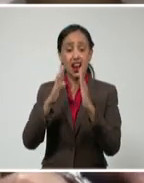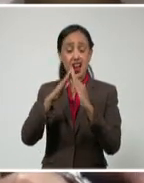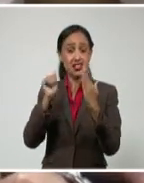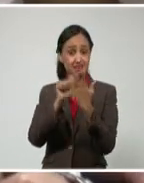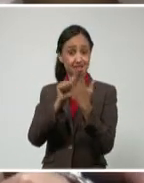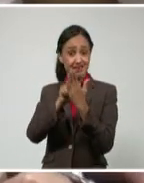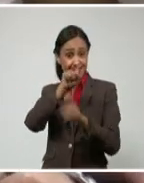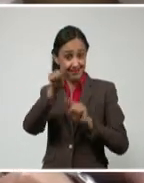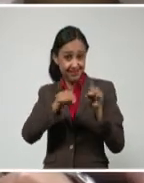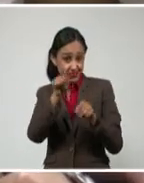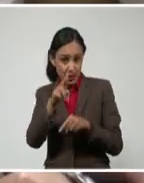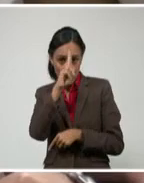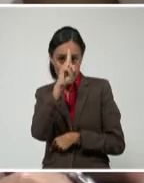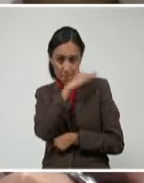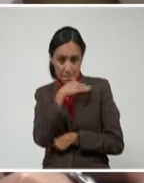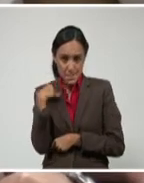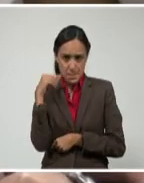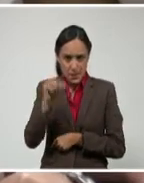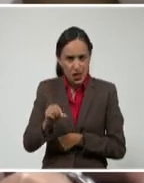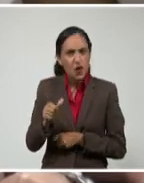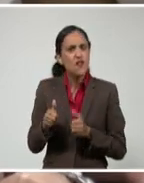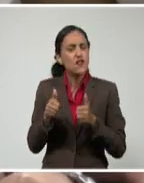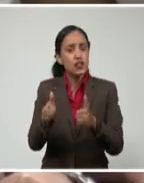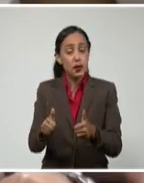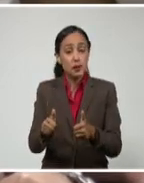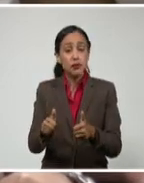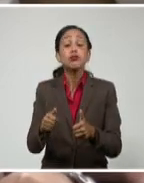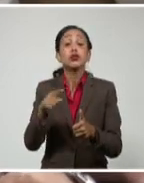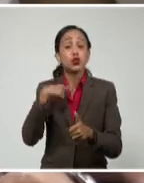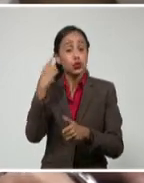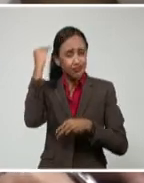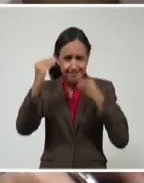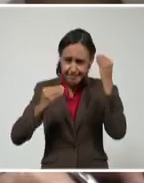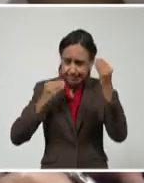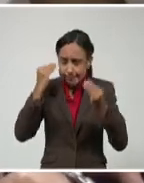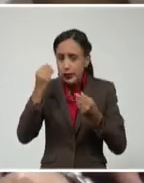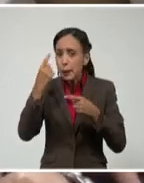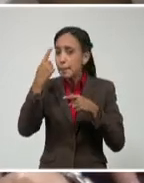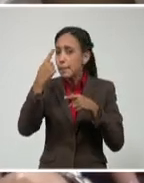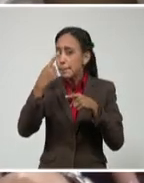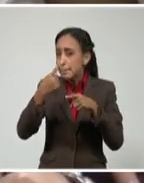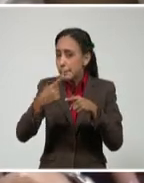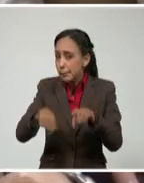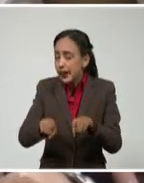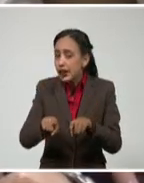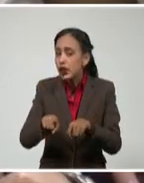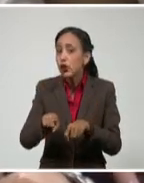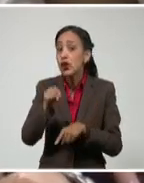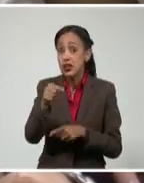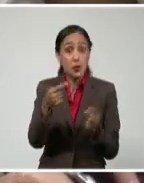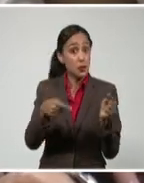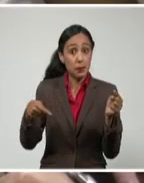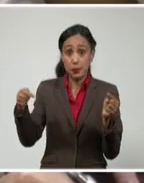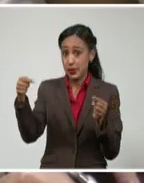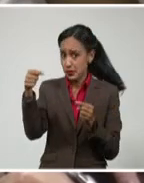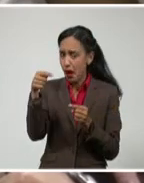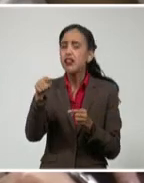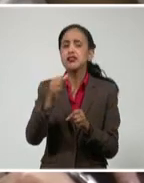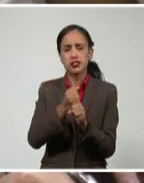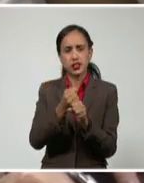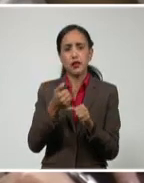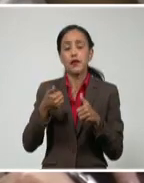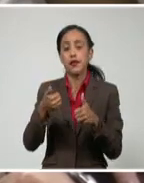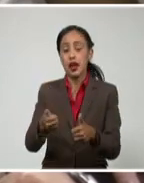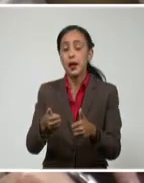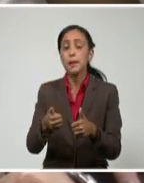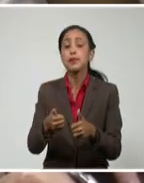análisis realizado en el día de hoy y en días anteriores, no realmente está jugando el papel que corresponde. La calidad de las